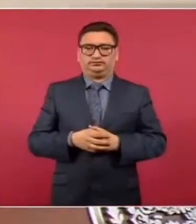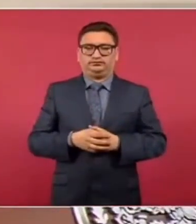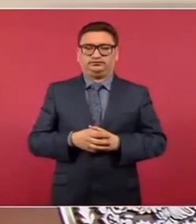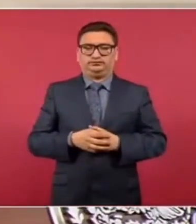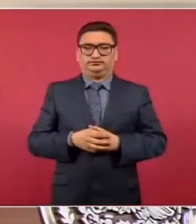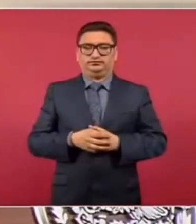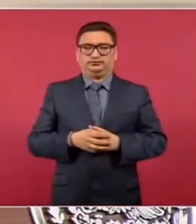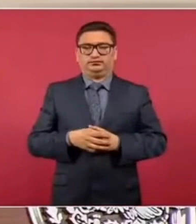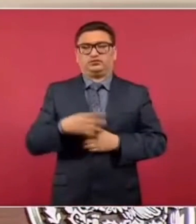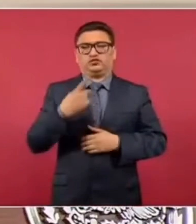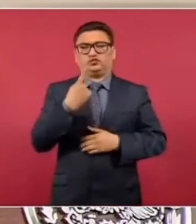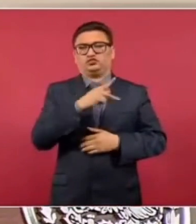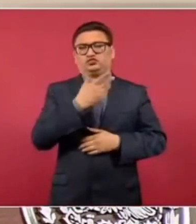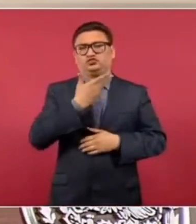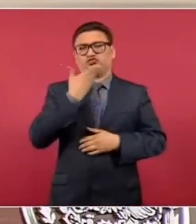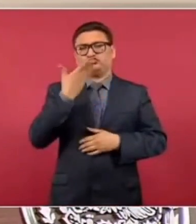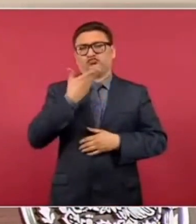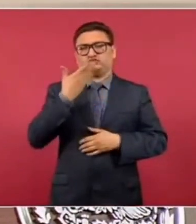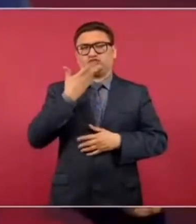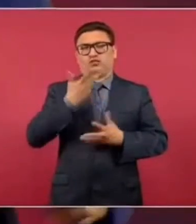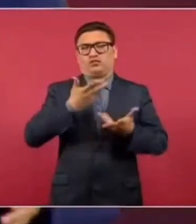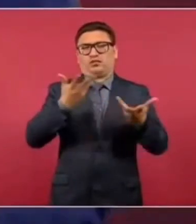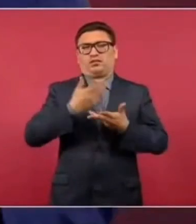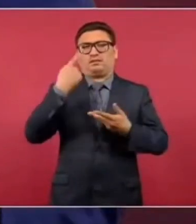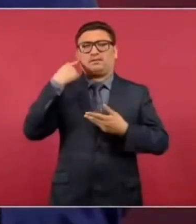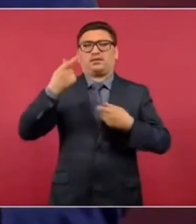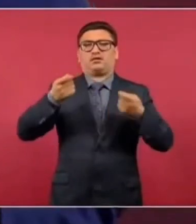es una manera de control